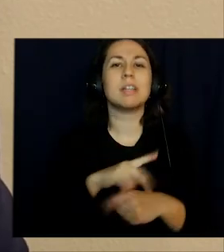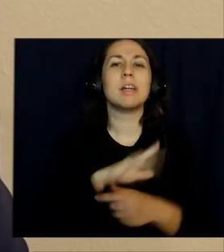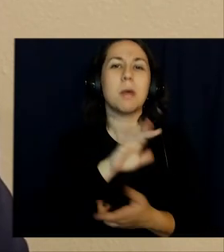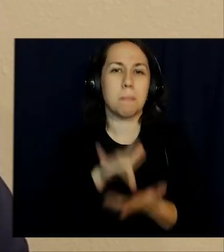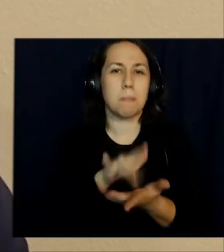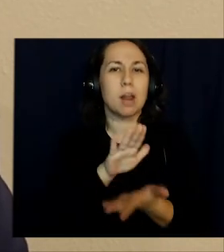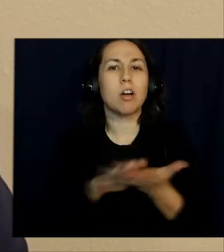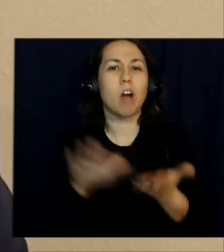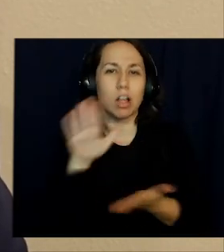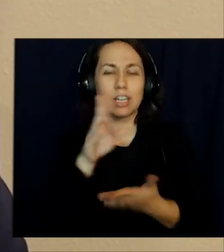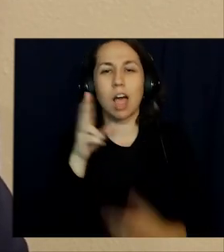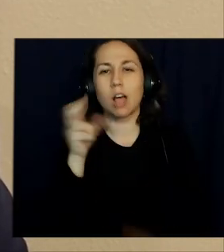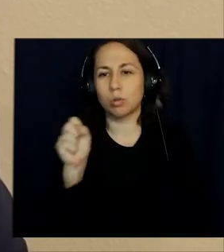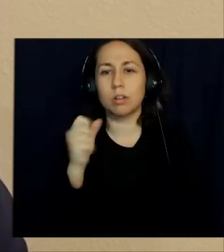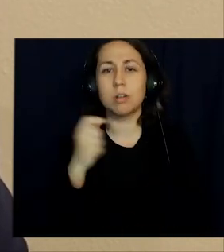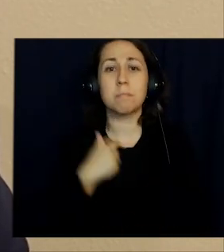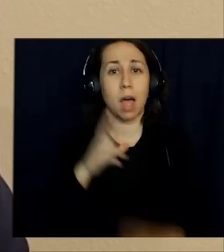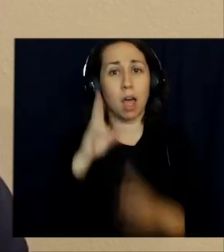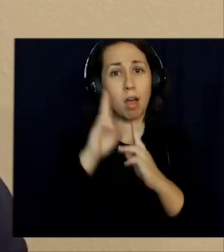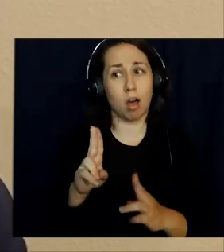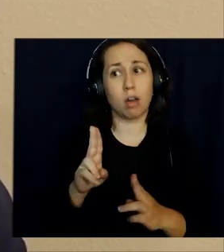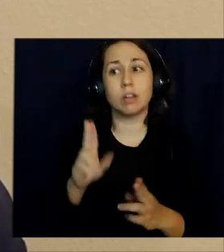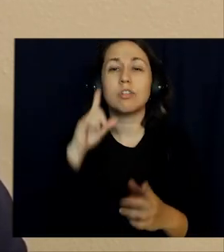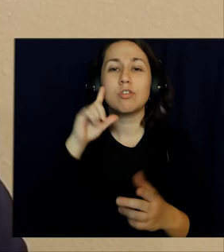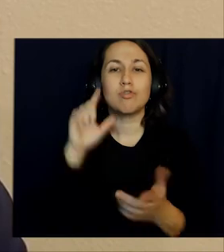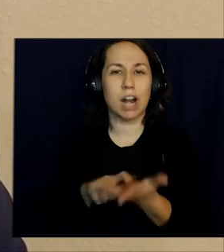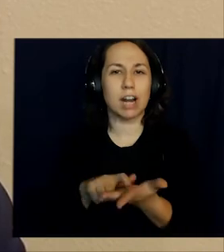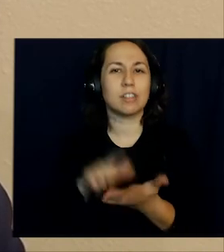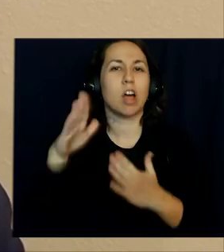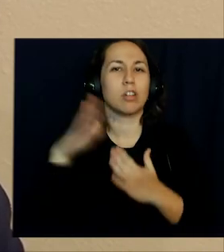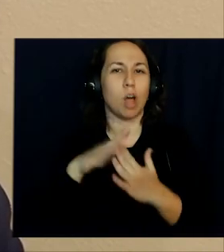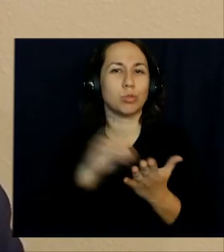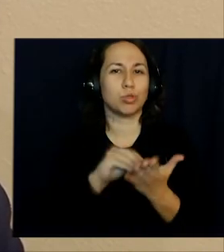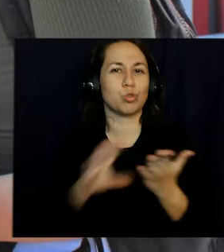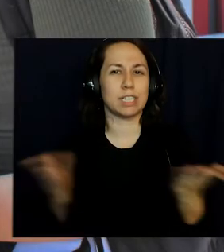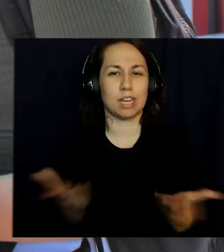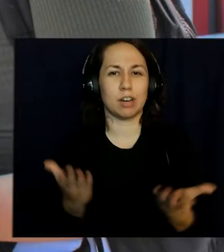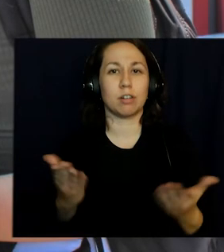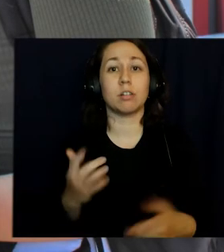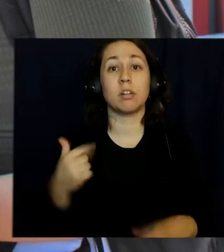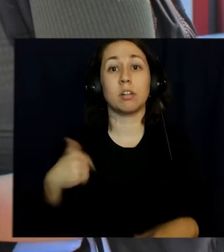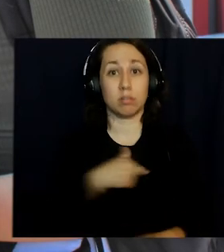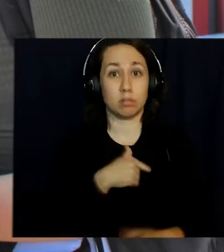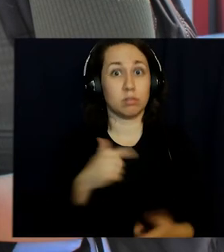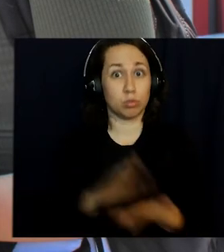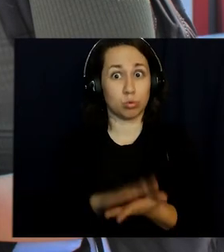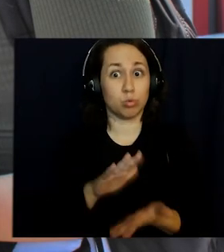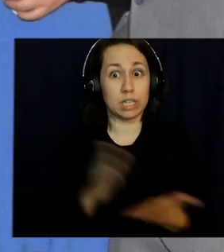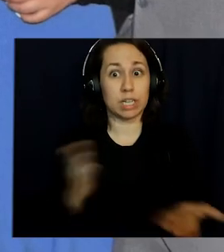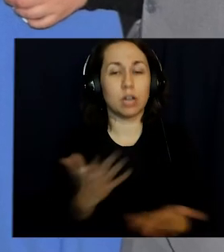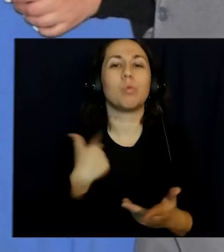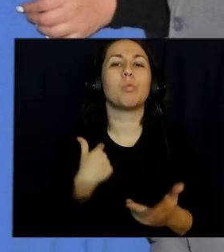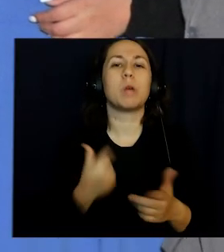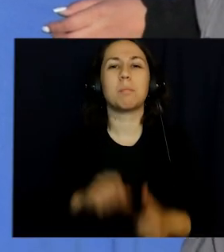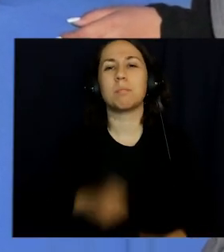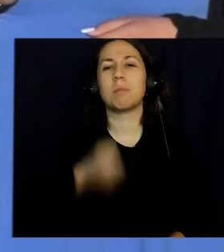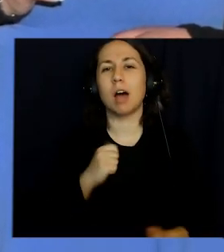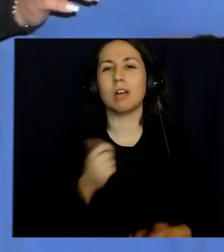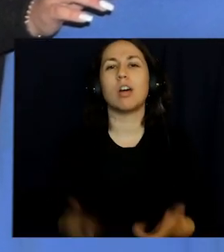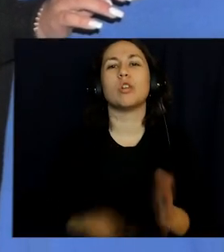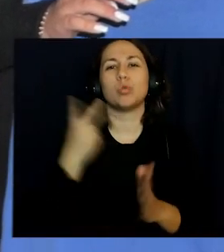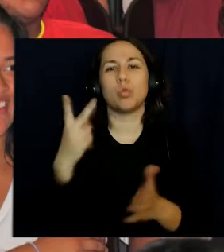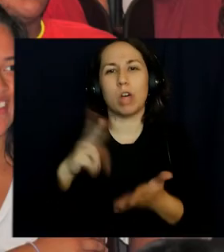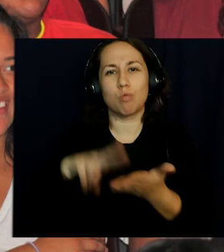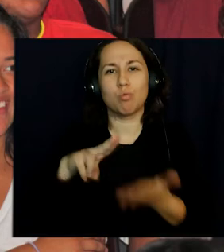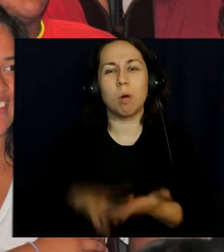Escuela Preparatoria Middle College, y es un honor y privilegio reconocer a nuestros mejores alumnos hoy. En Middle College estamos orgullosos de